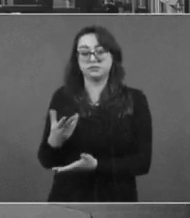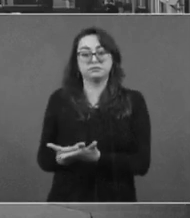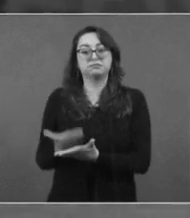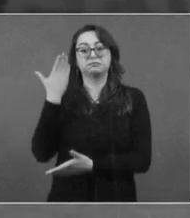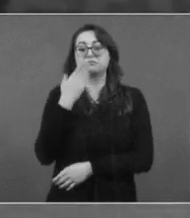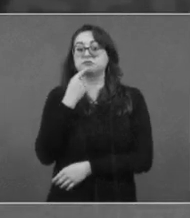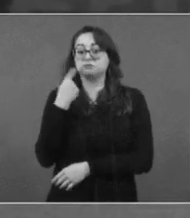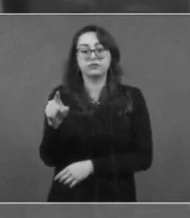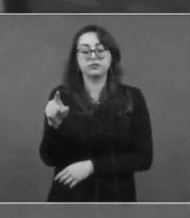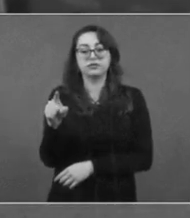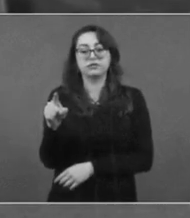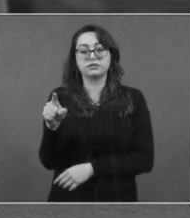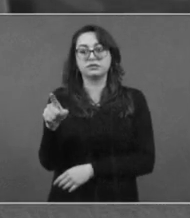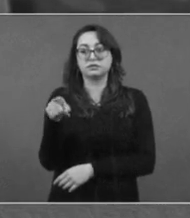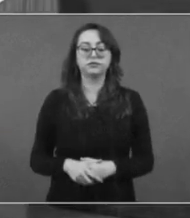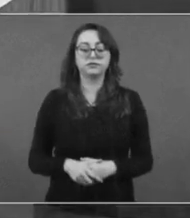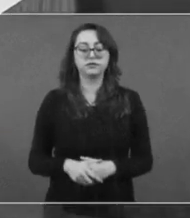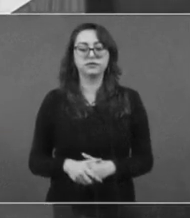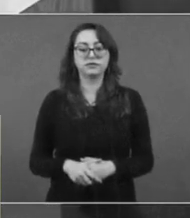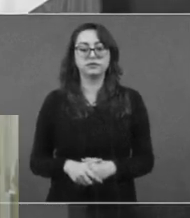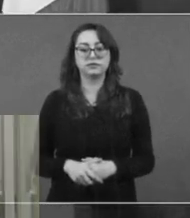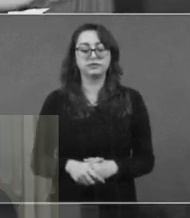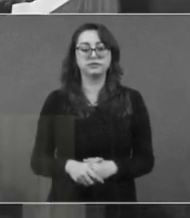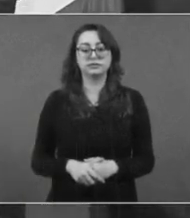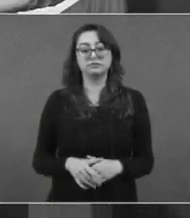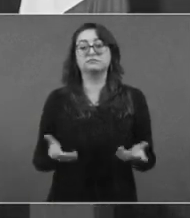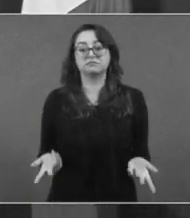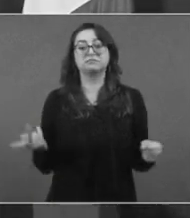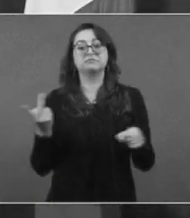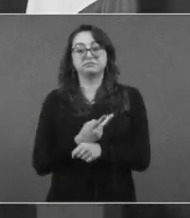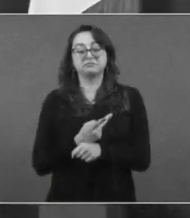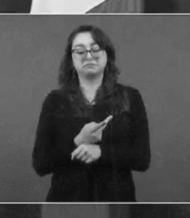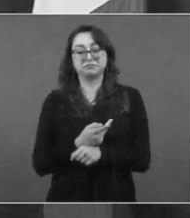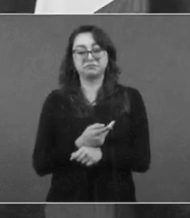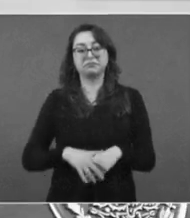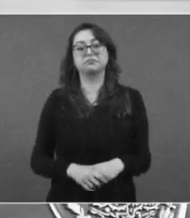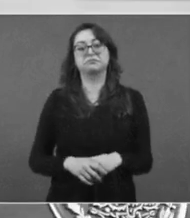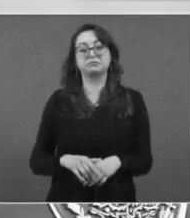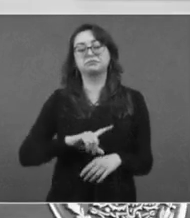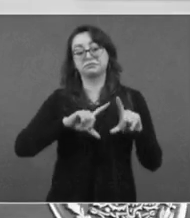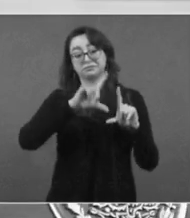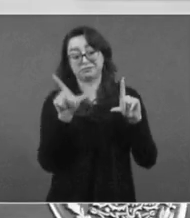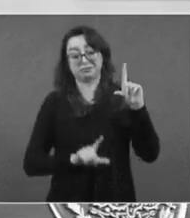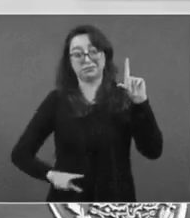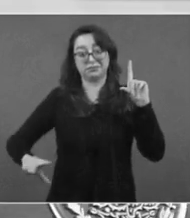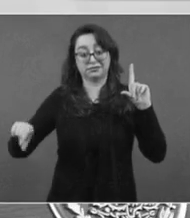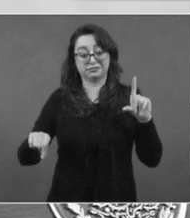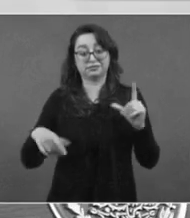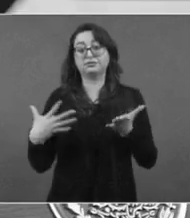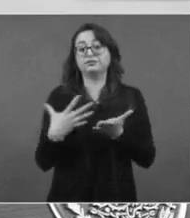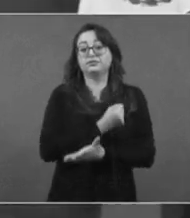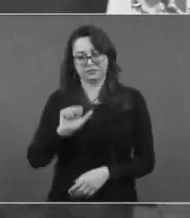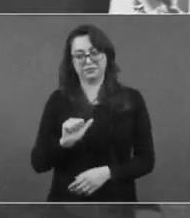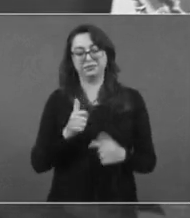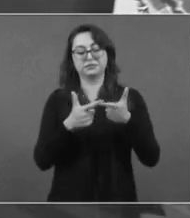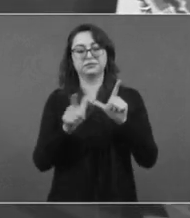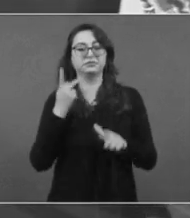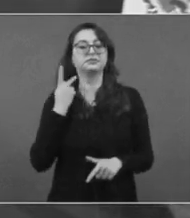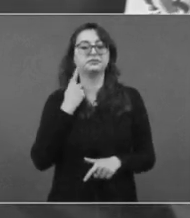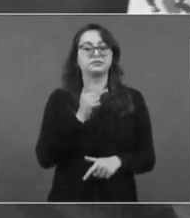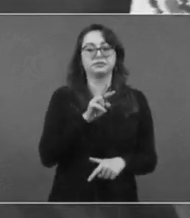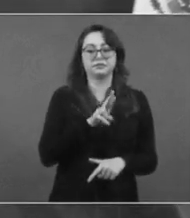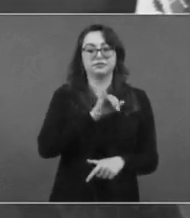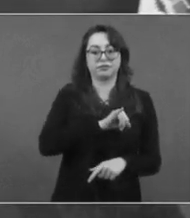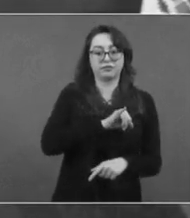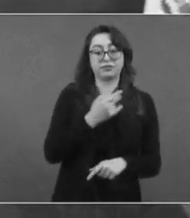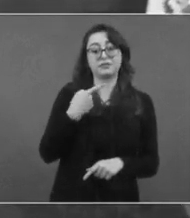Lo denuncian por corrupción. Gana este Peña. Y como traen el arreglo, como